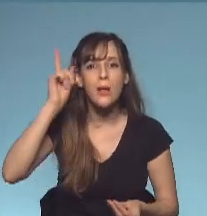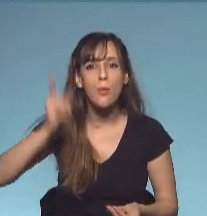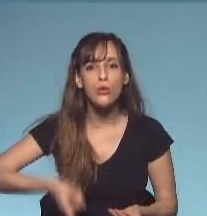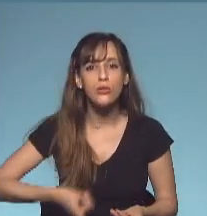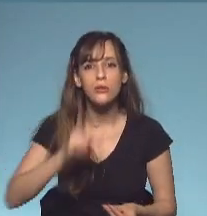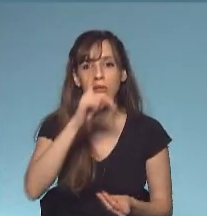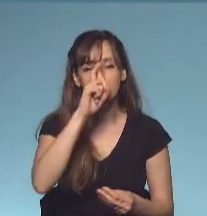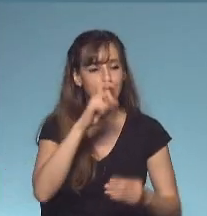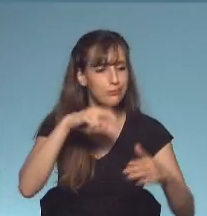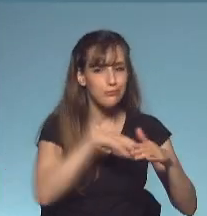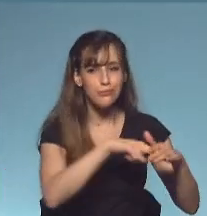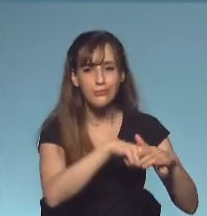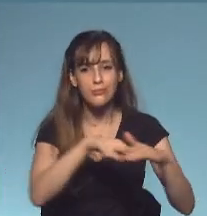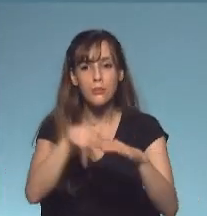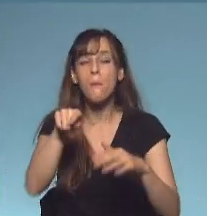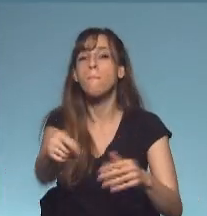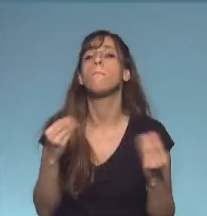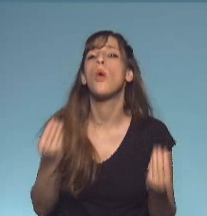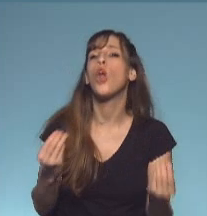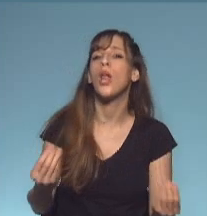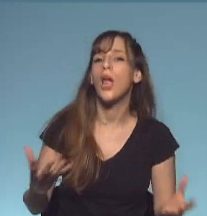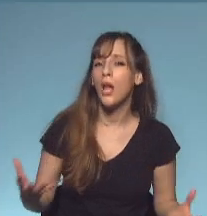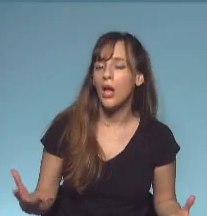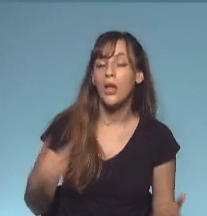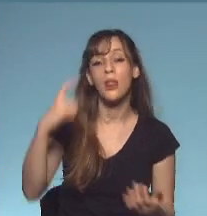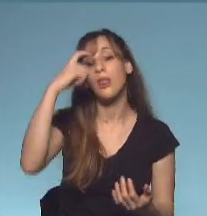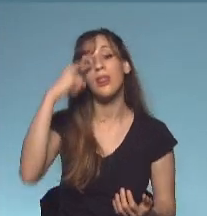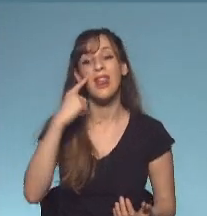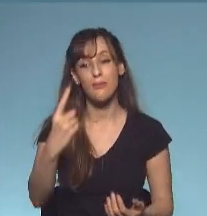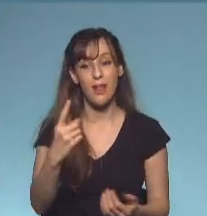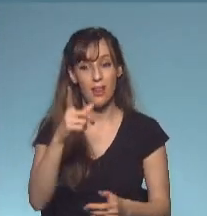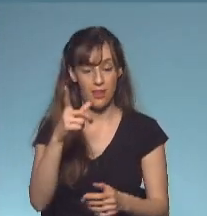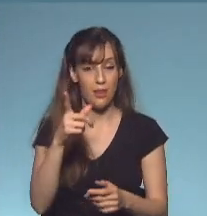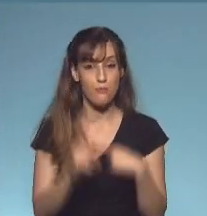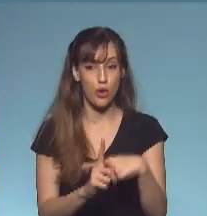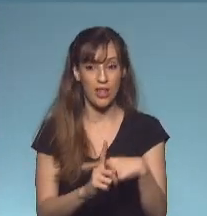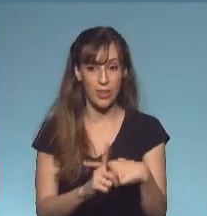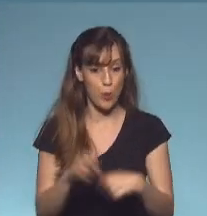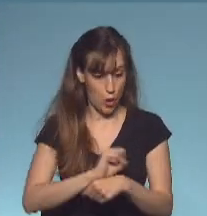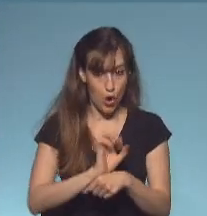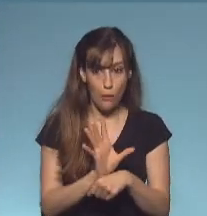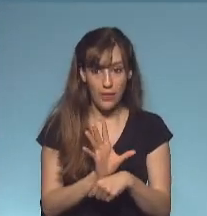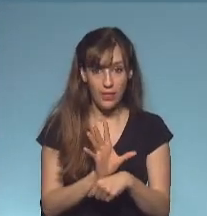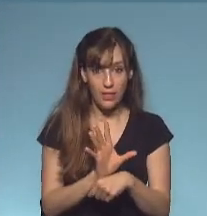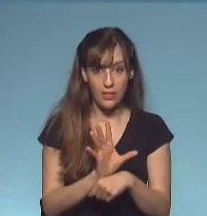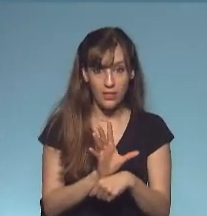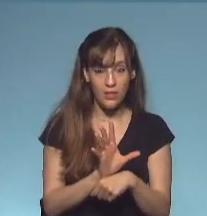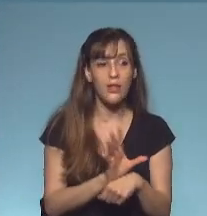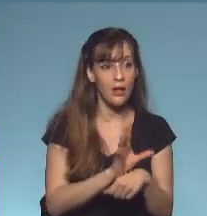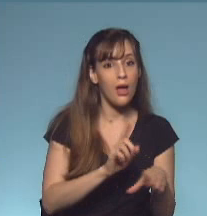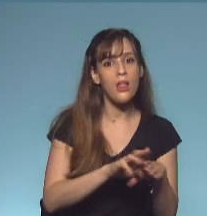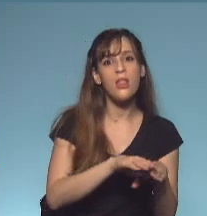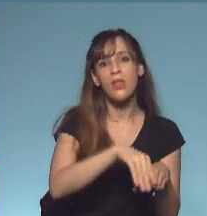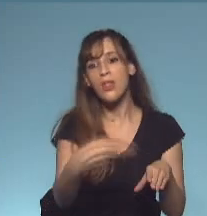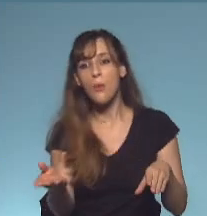ocupación. ¿Y por qué pasa esto? Porque 10.000 casos de contagio registrado significa que